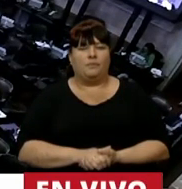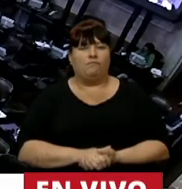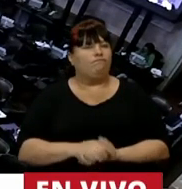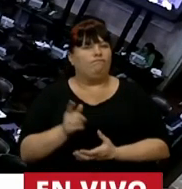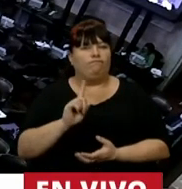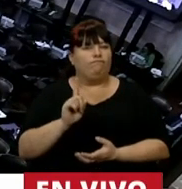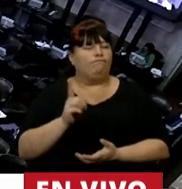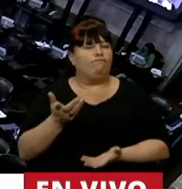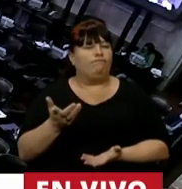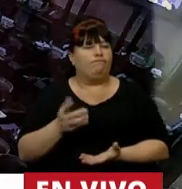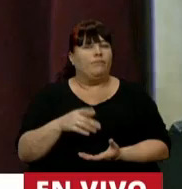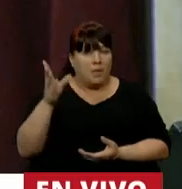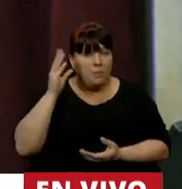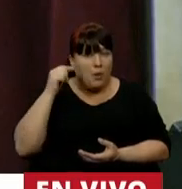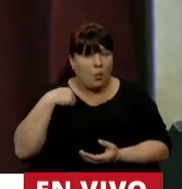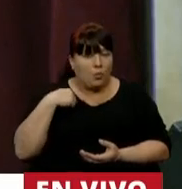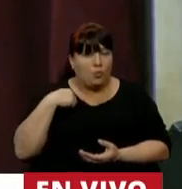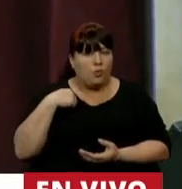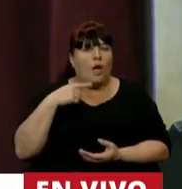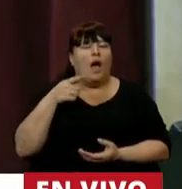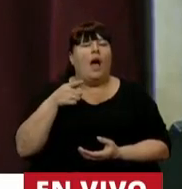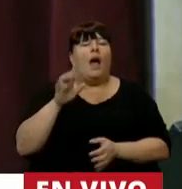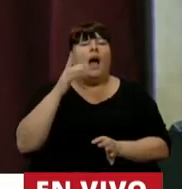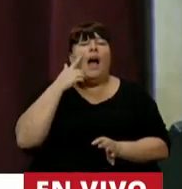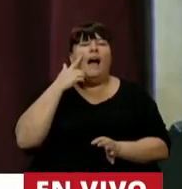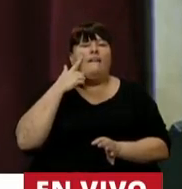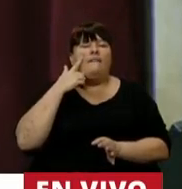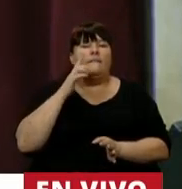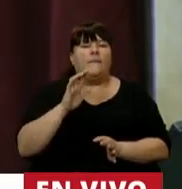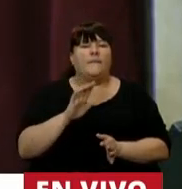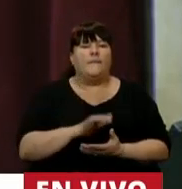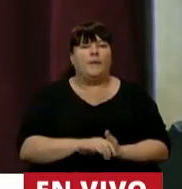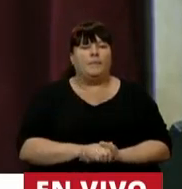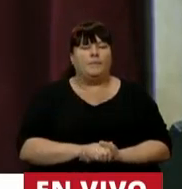No. Ahí me escucha. Ahí, a ver.